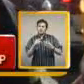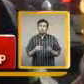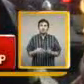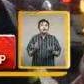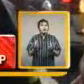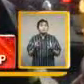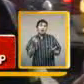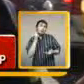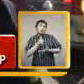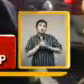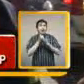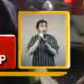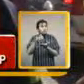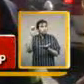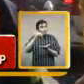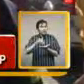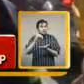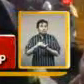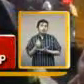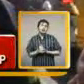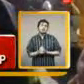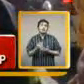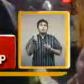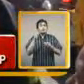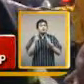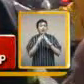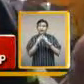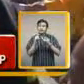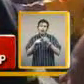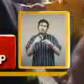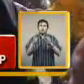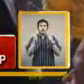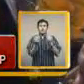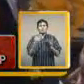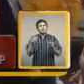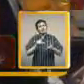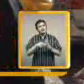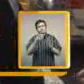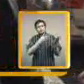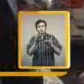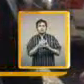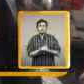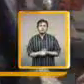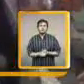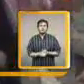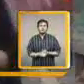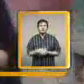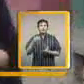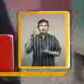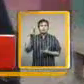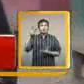que esperamos poder concretar nuevos apoyos, nuevos recursos que nos permitan encarar la siguiente fase del